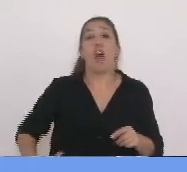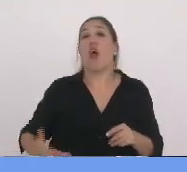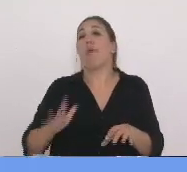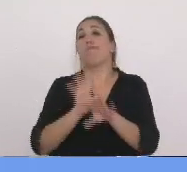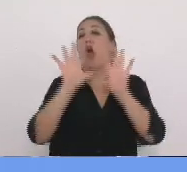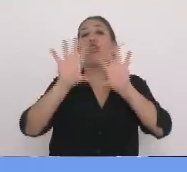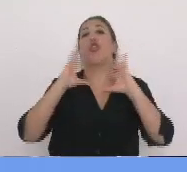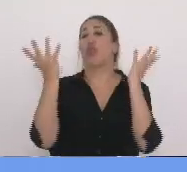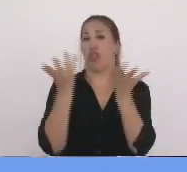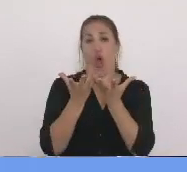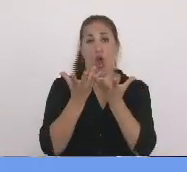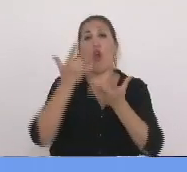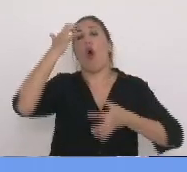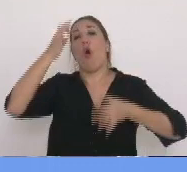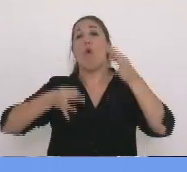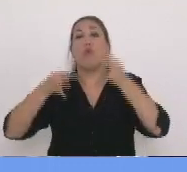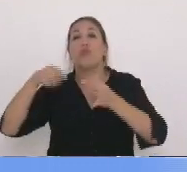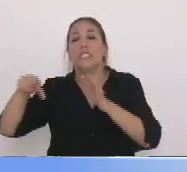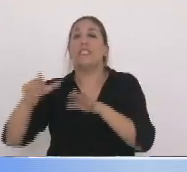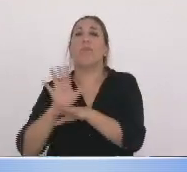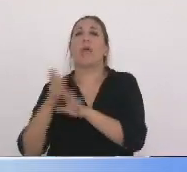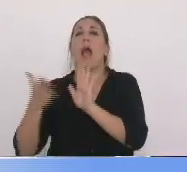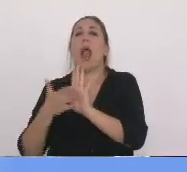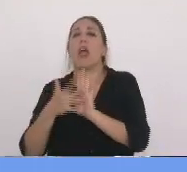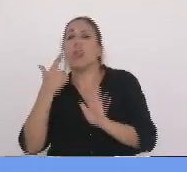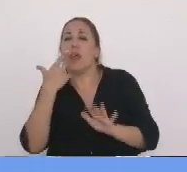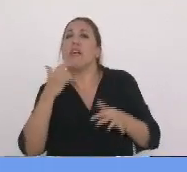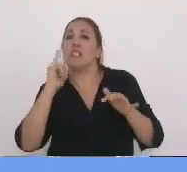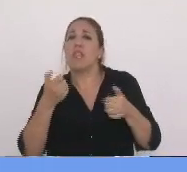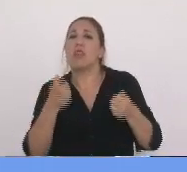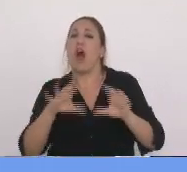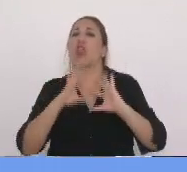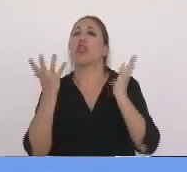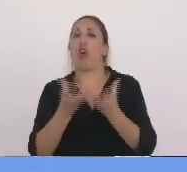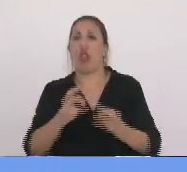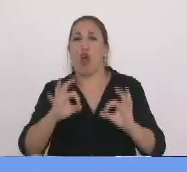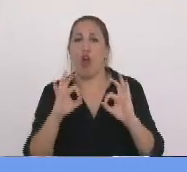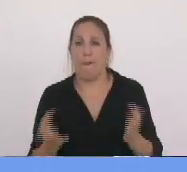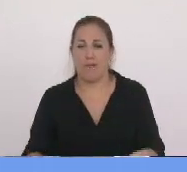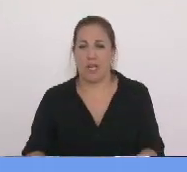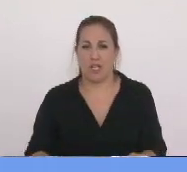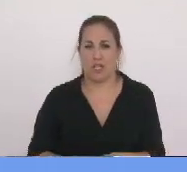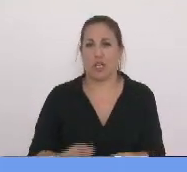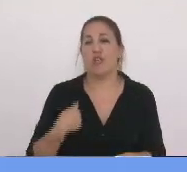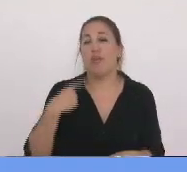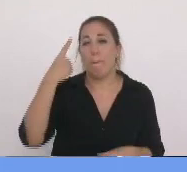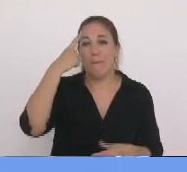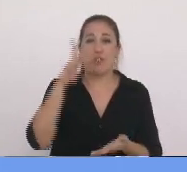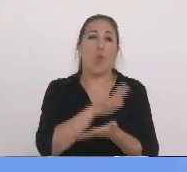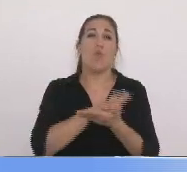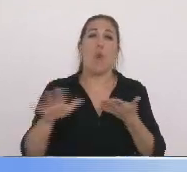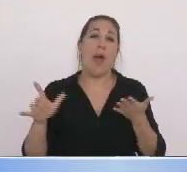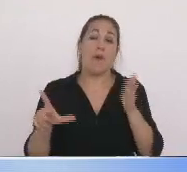es garante de las reglas de juego creo firmemente que la nueva norma